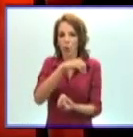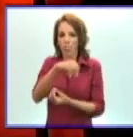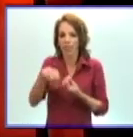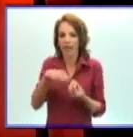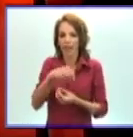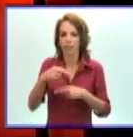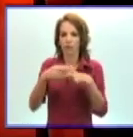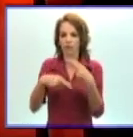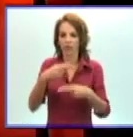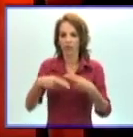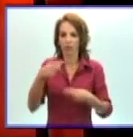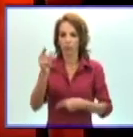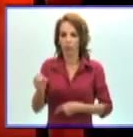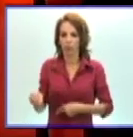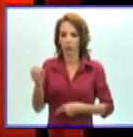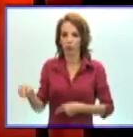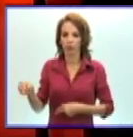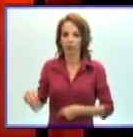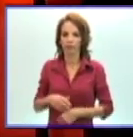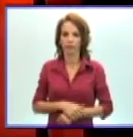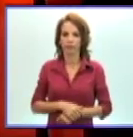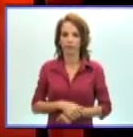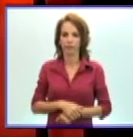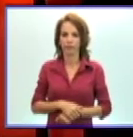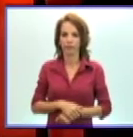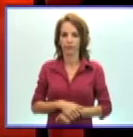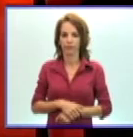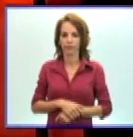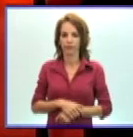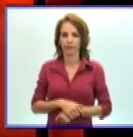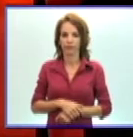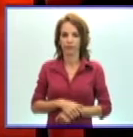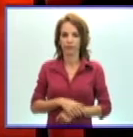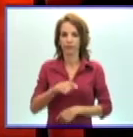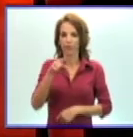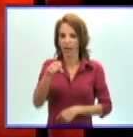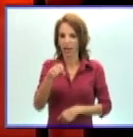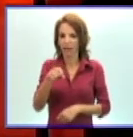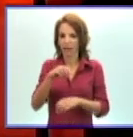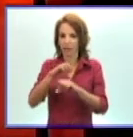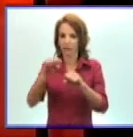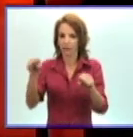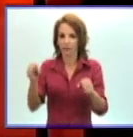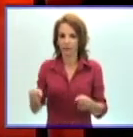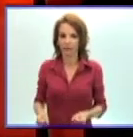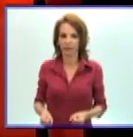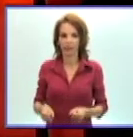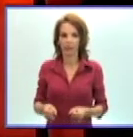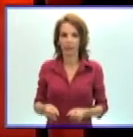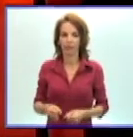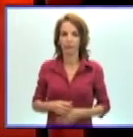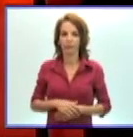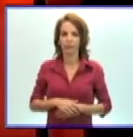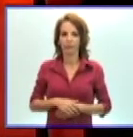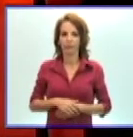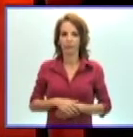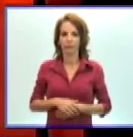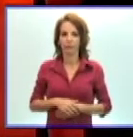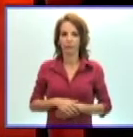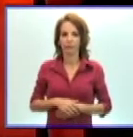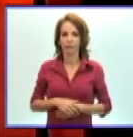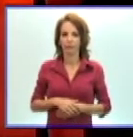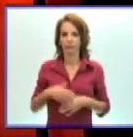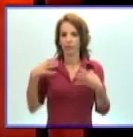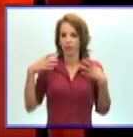por el hombre. Y aquí, bueno, el sistema del complejo de Guamá, cómo el